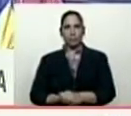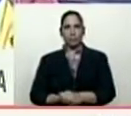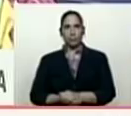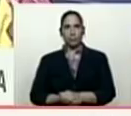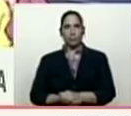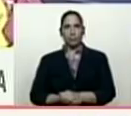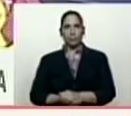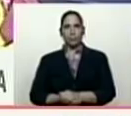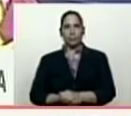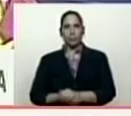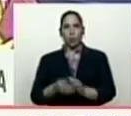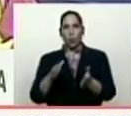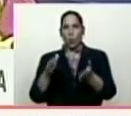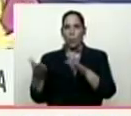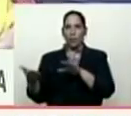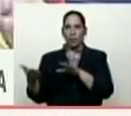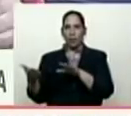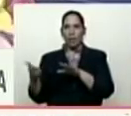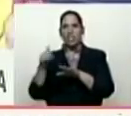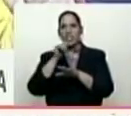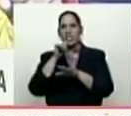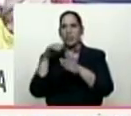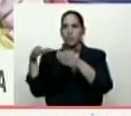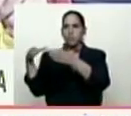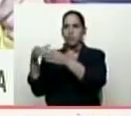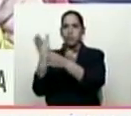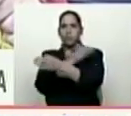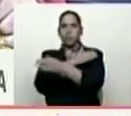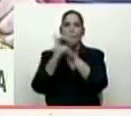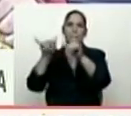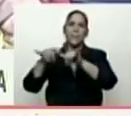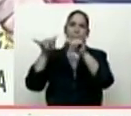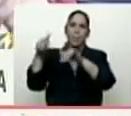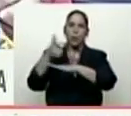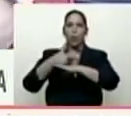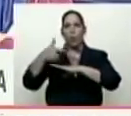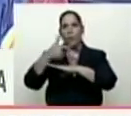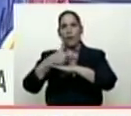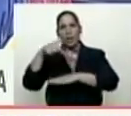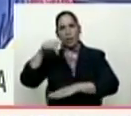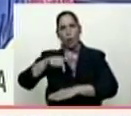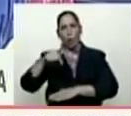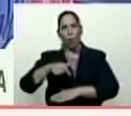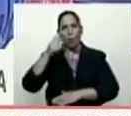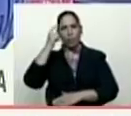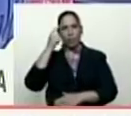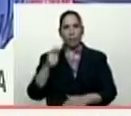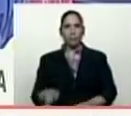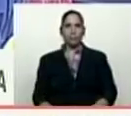Lo mataron la oligarquía, la misma que gobierna hoy día.